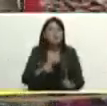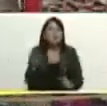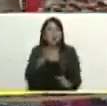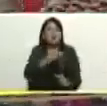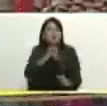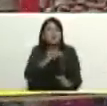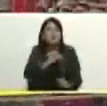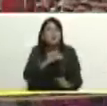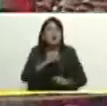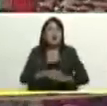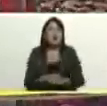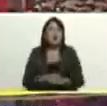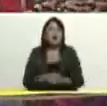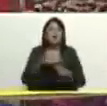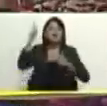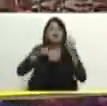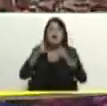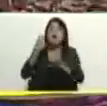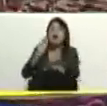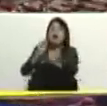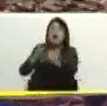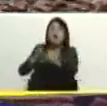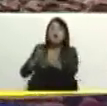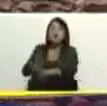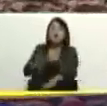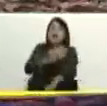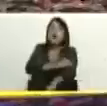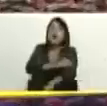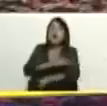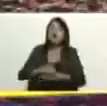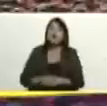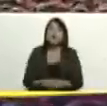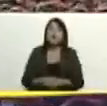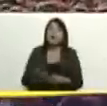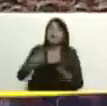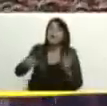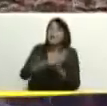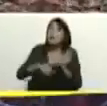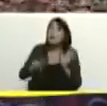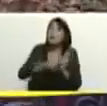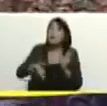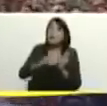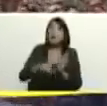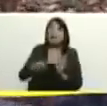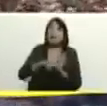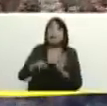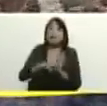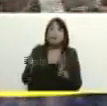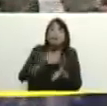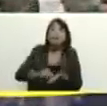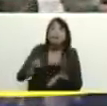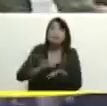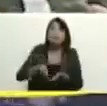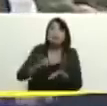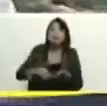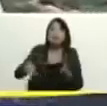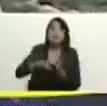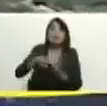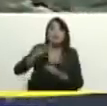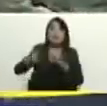el comandante Chávez les dijo, una y otra y otra y otra vez les dijo,